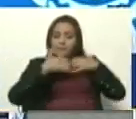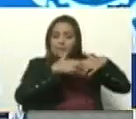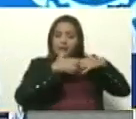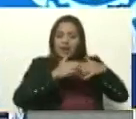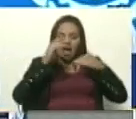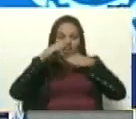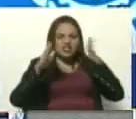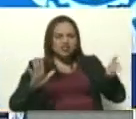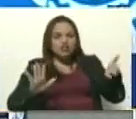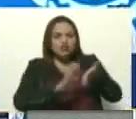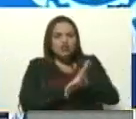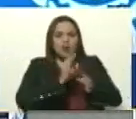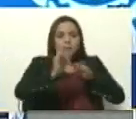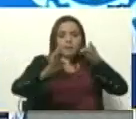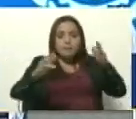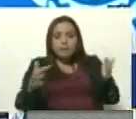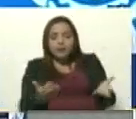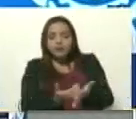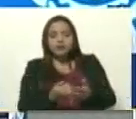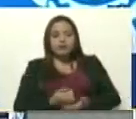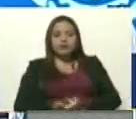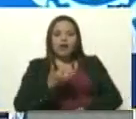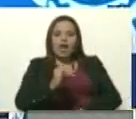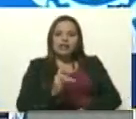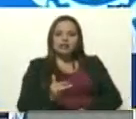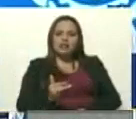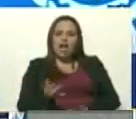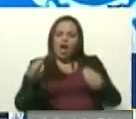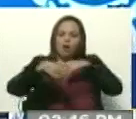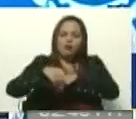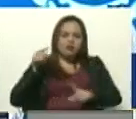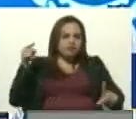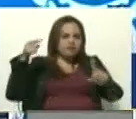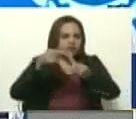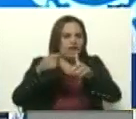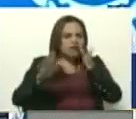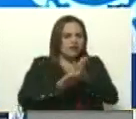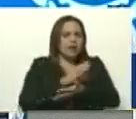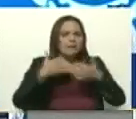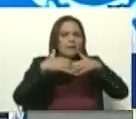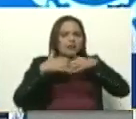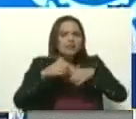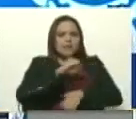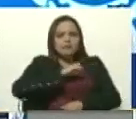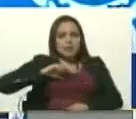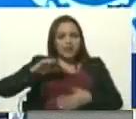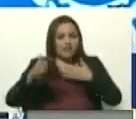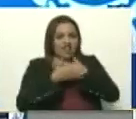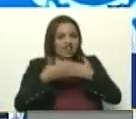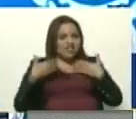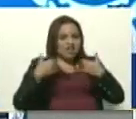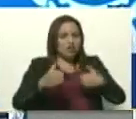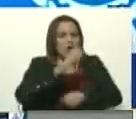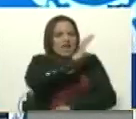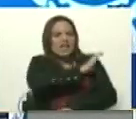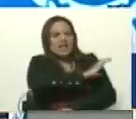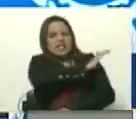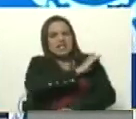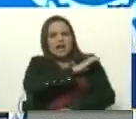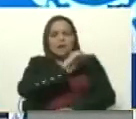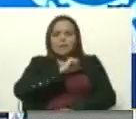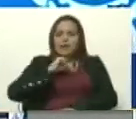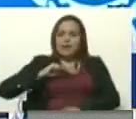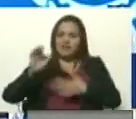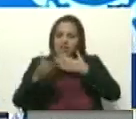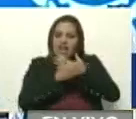a la pandemia. Tuvimos vínculos directos con el sector privado de salud, con las clínicas privadas,